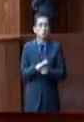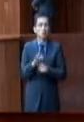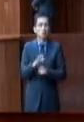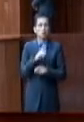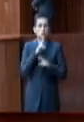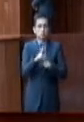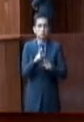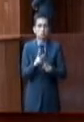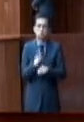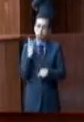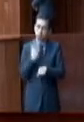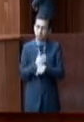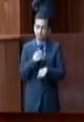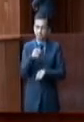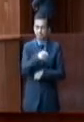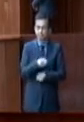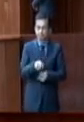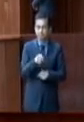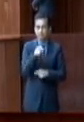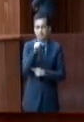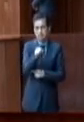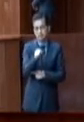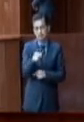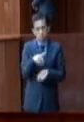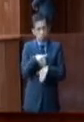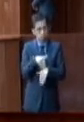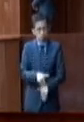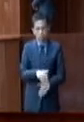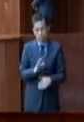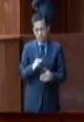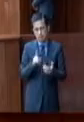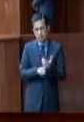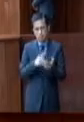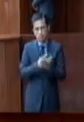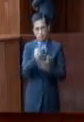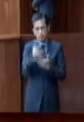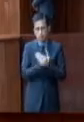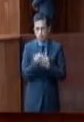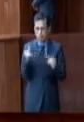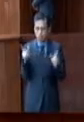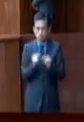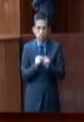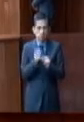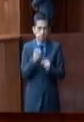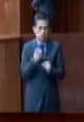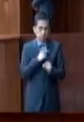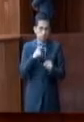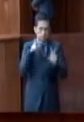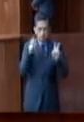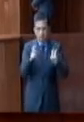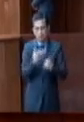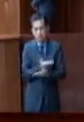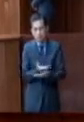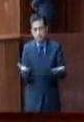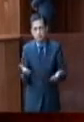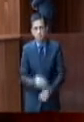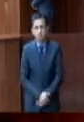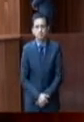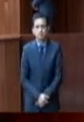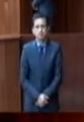sancionar al sindicato en los términos que están en el proyecto esa sería justo la temática necesitados